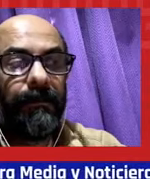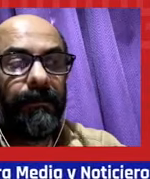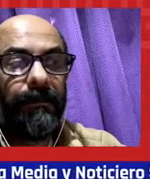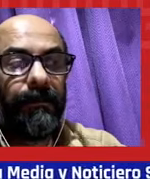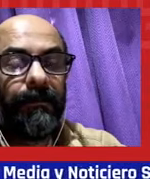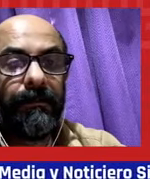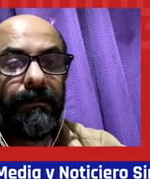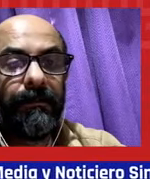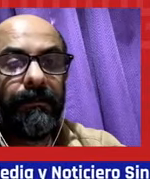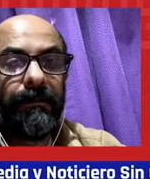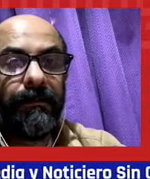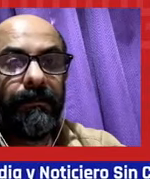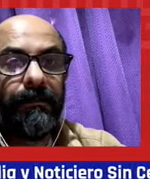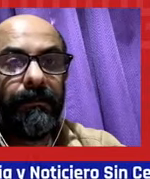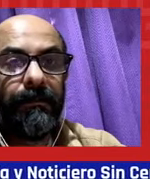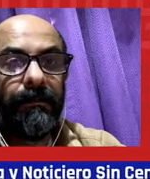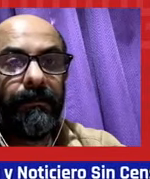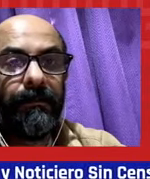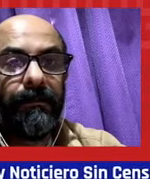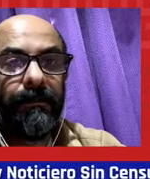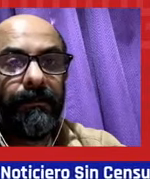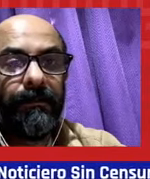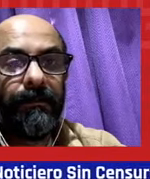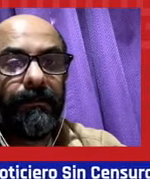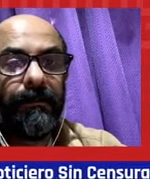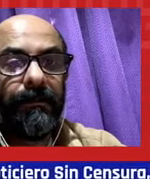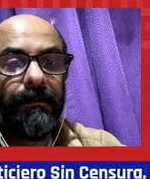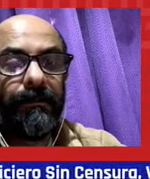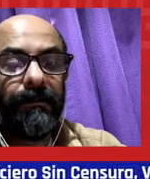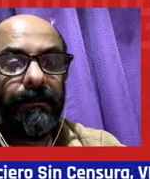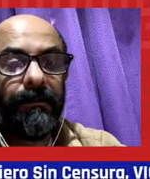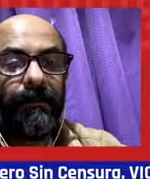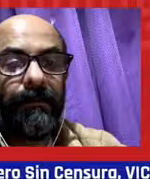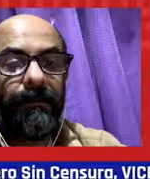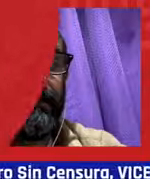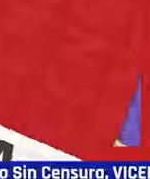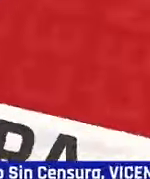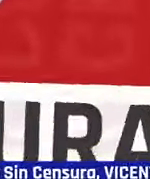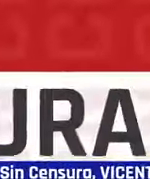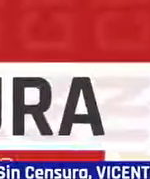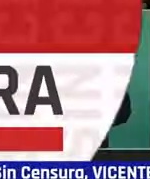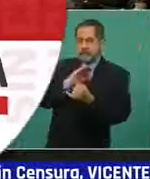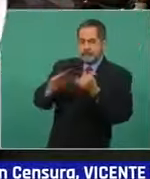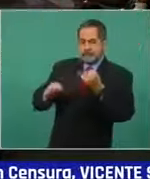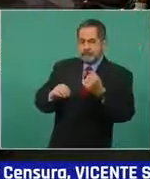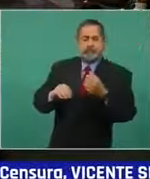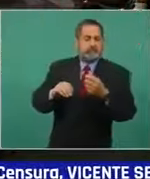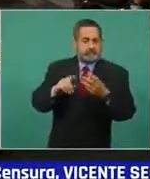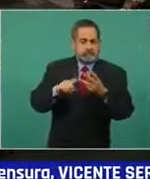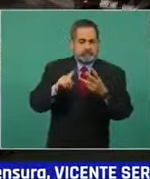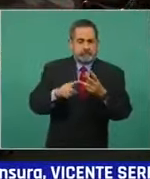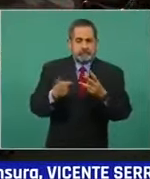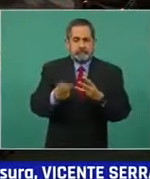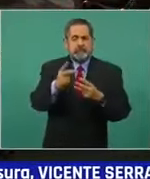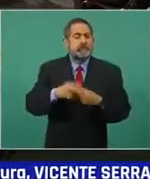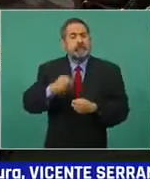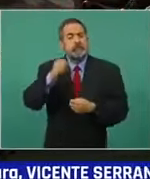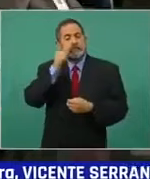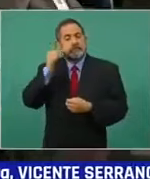y lo conversamos aquí, Meme, Ramiro. Adelante, compañeros. El día de ayer la